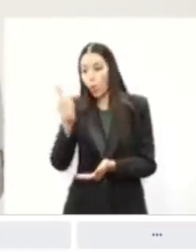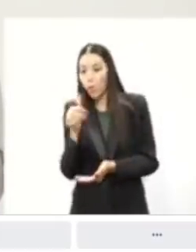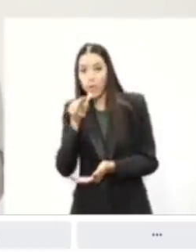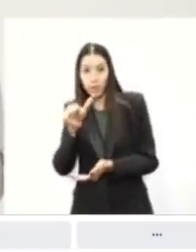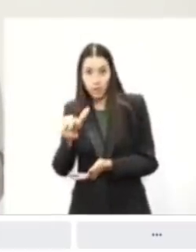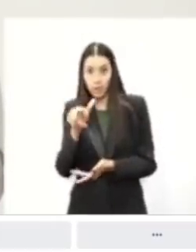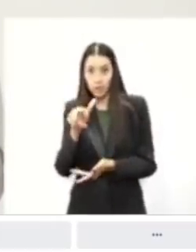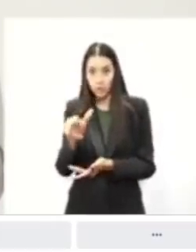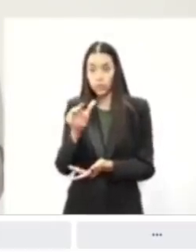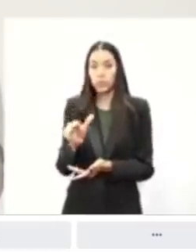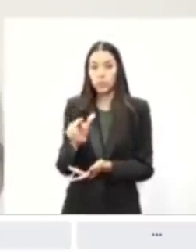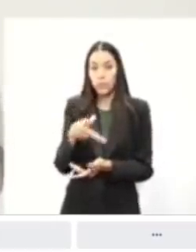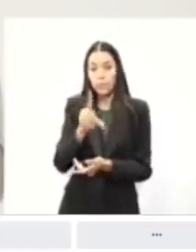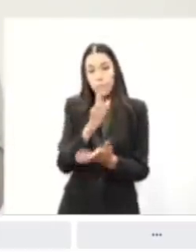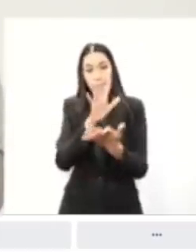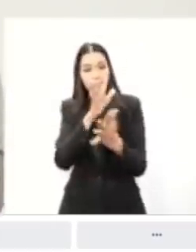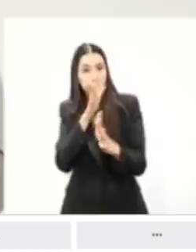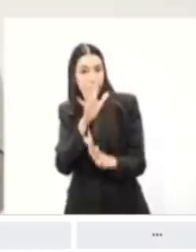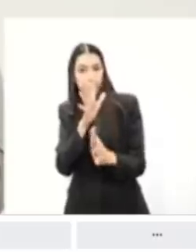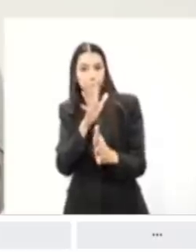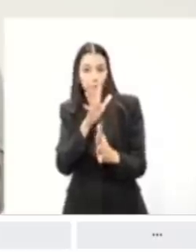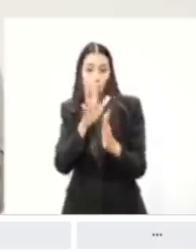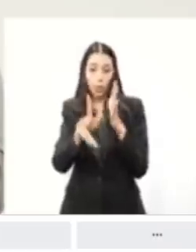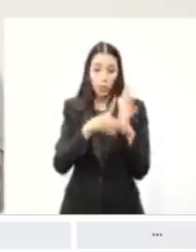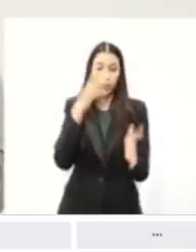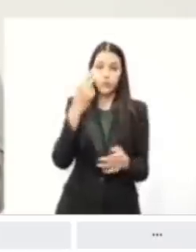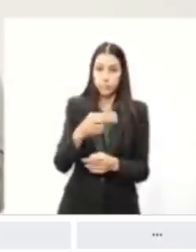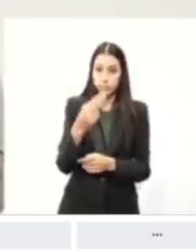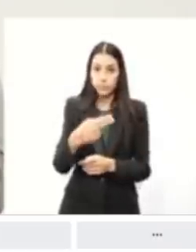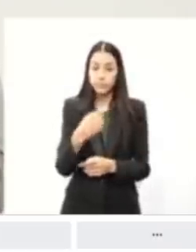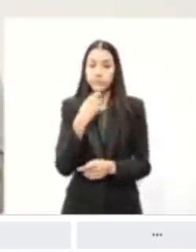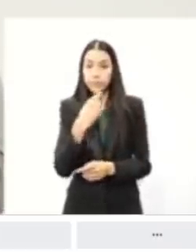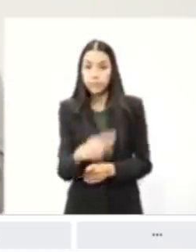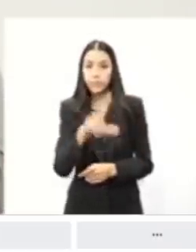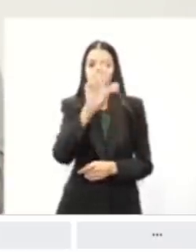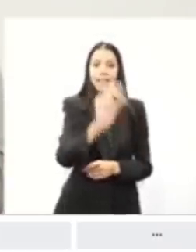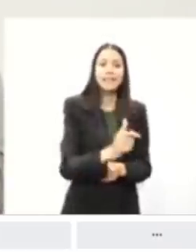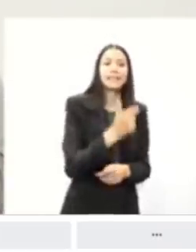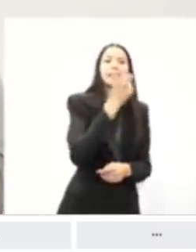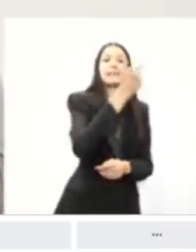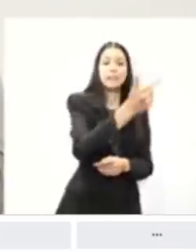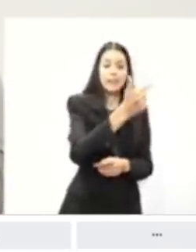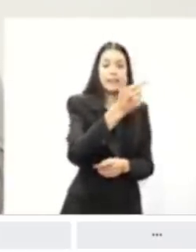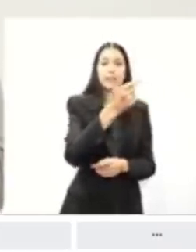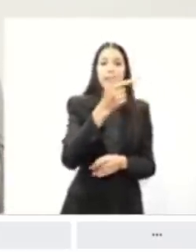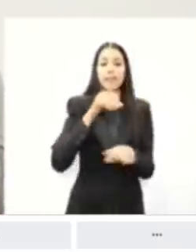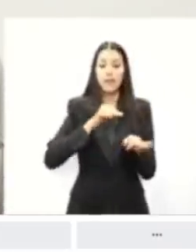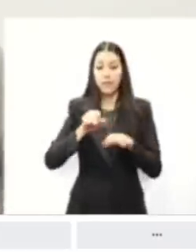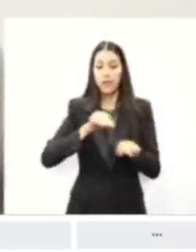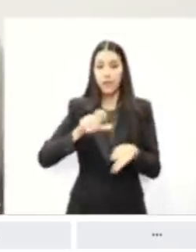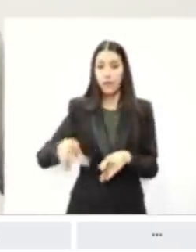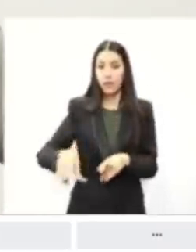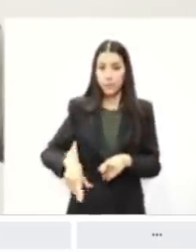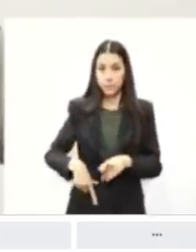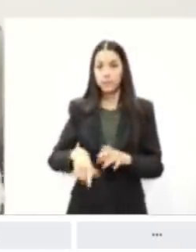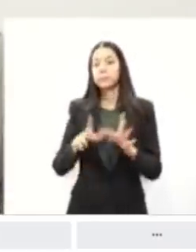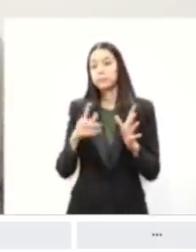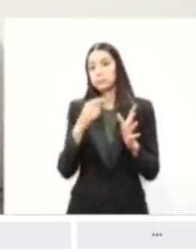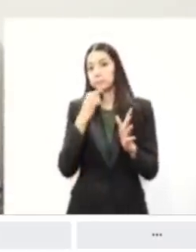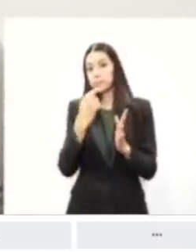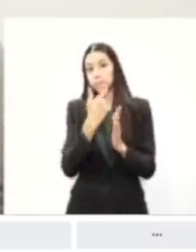y aproximadamente, aunque se repiten los nombres, son 37 funcionarios públicos los que están señalados